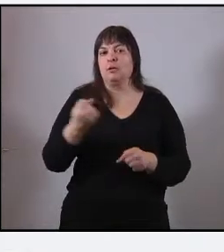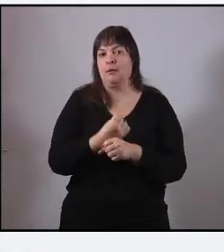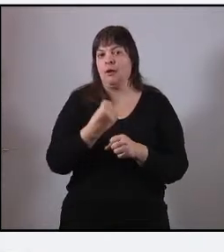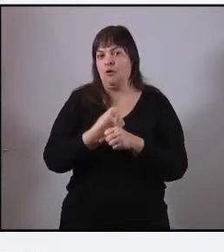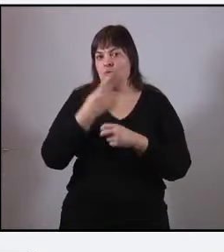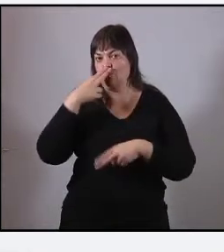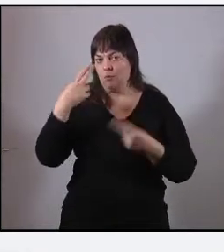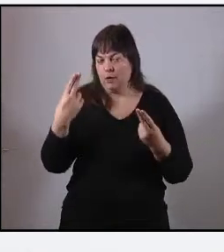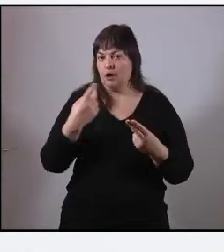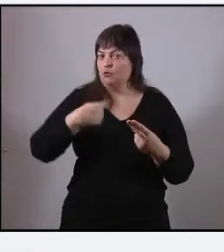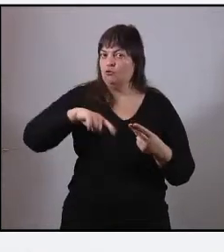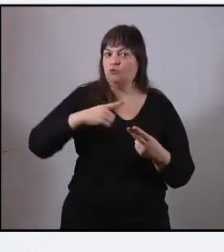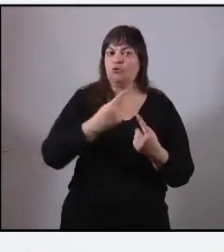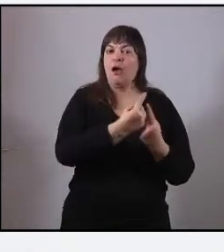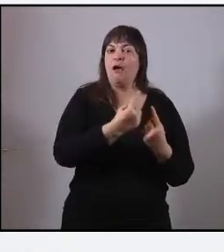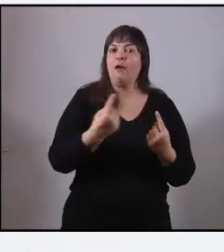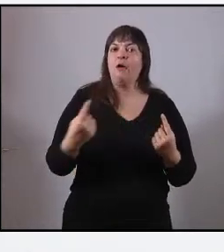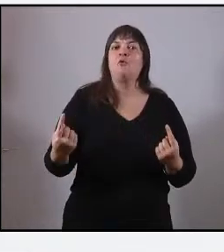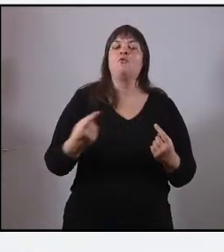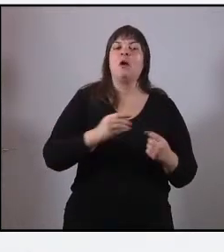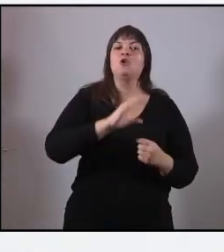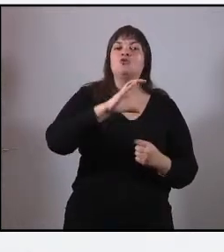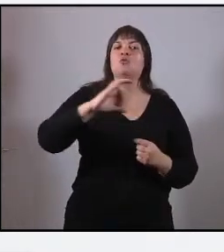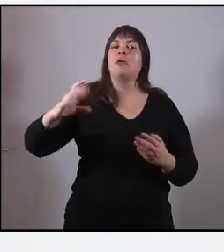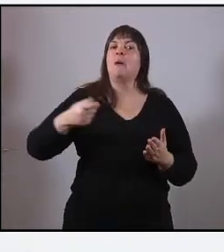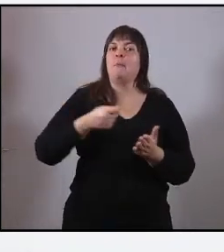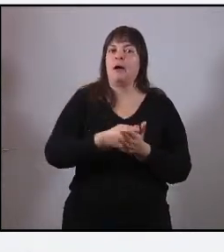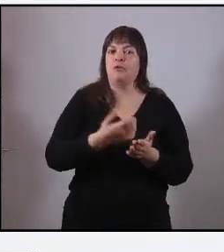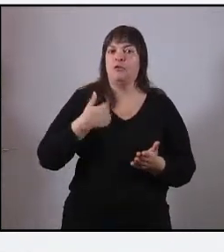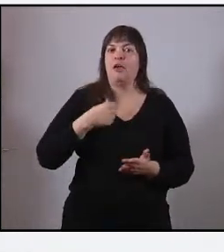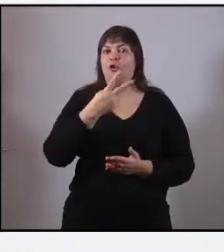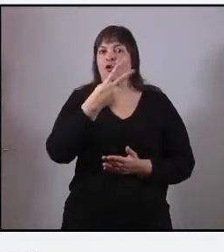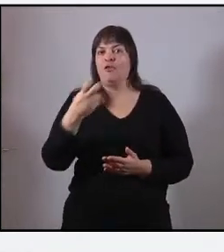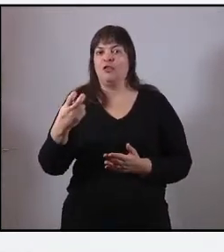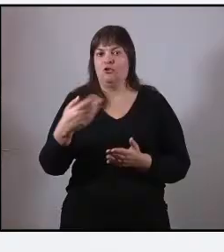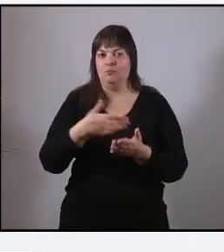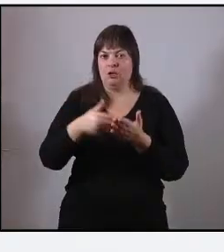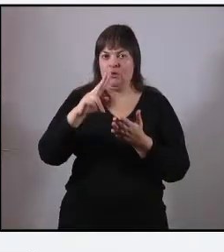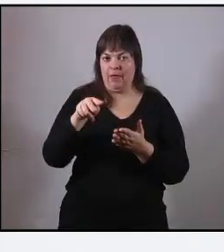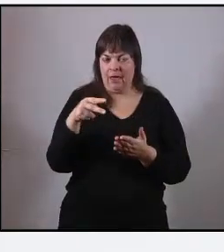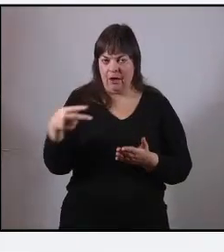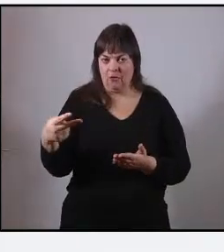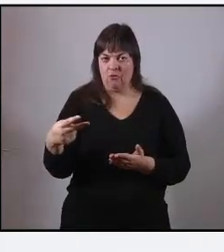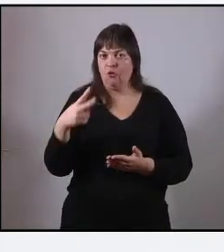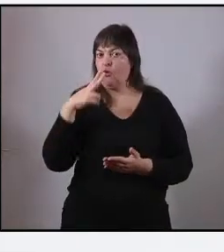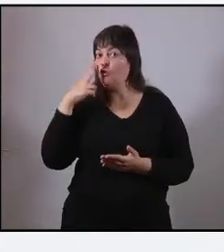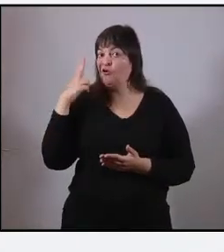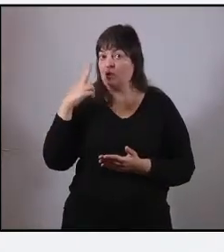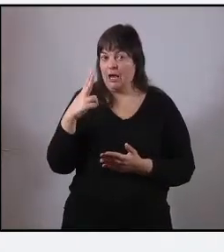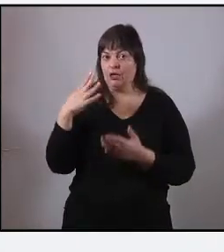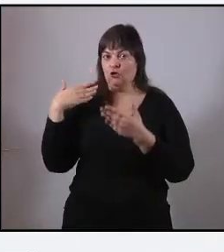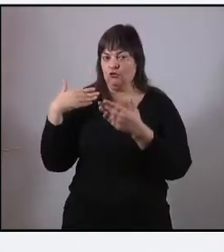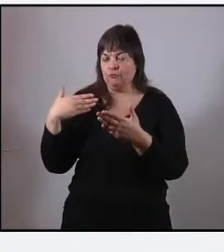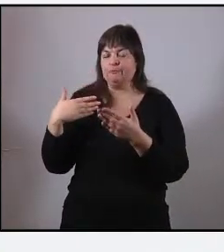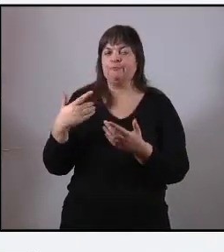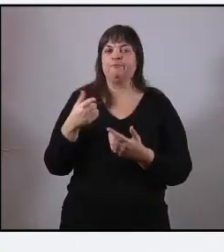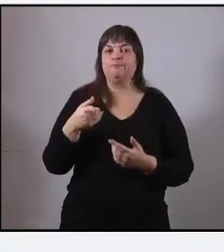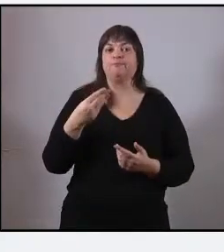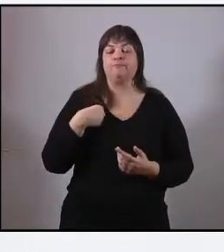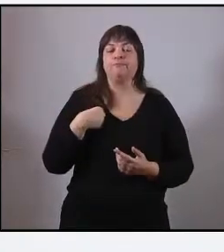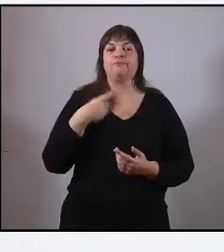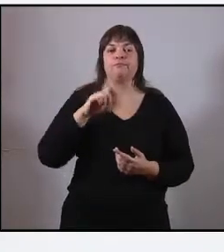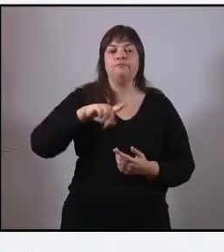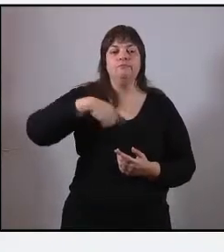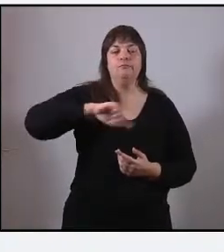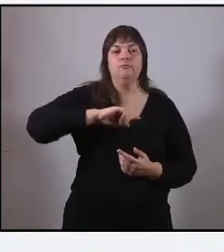Hemos pagado todas y cada una de las subidas salariales, 200 millones de euros en 2 años, y esta, por supuesto, que la hemos